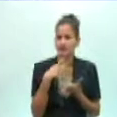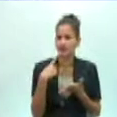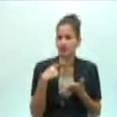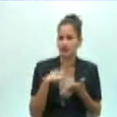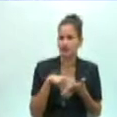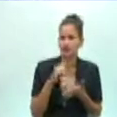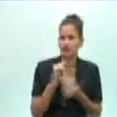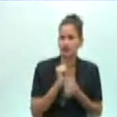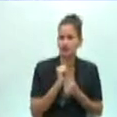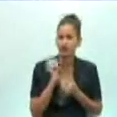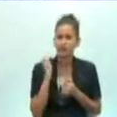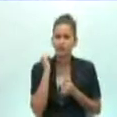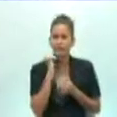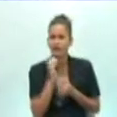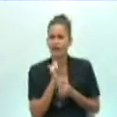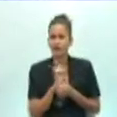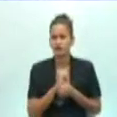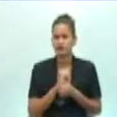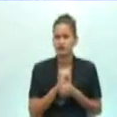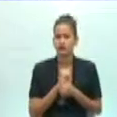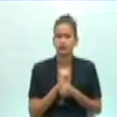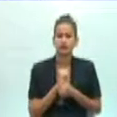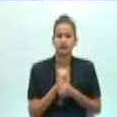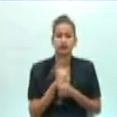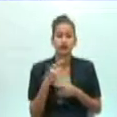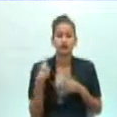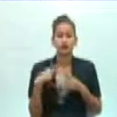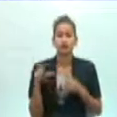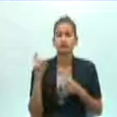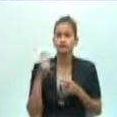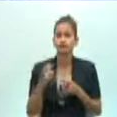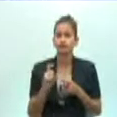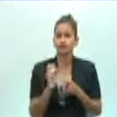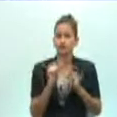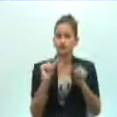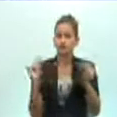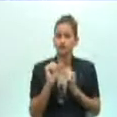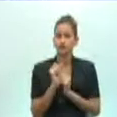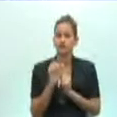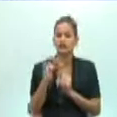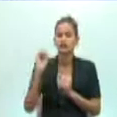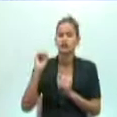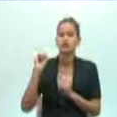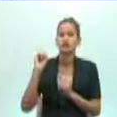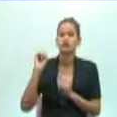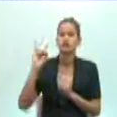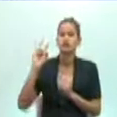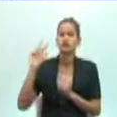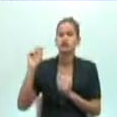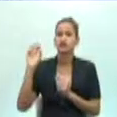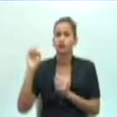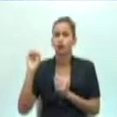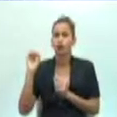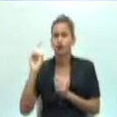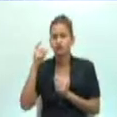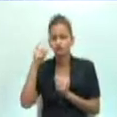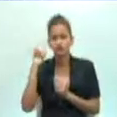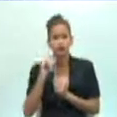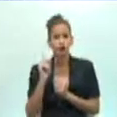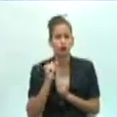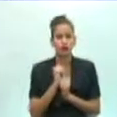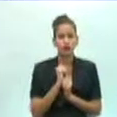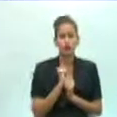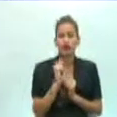tilde. No fue el joven, sino el viejo, quien salvó inteligentemente a la tribu. Aquí está relacionando la